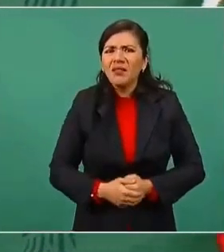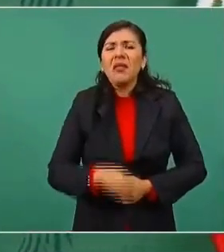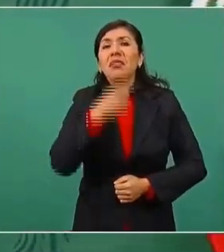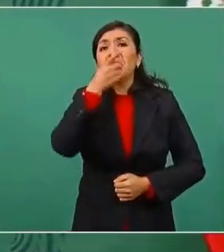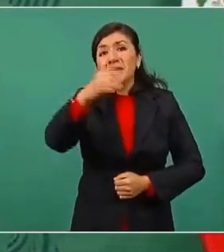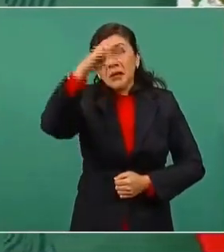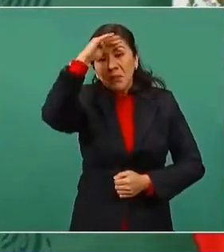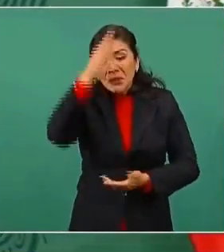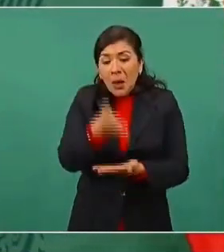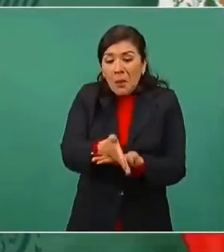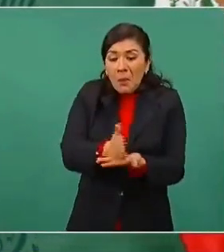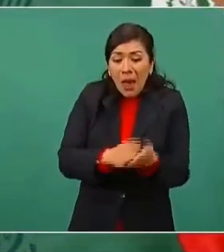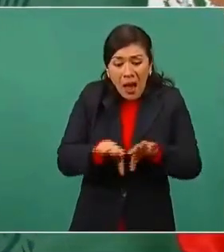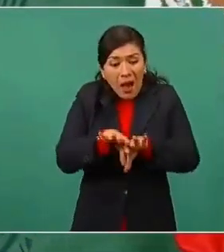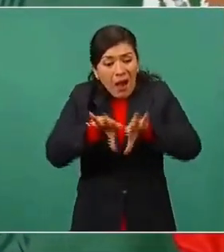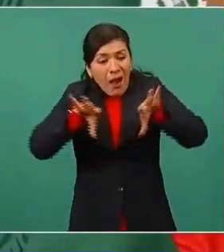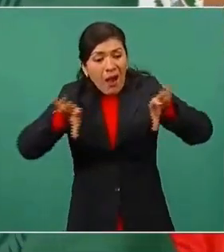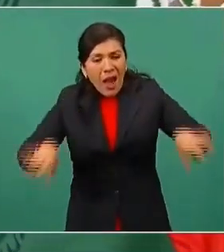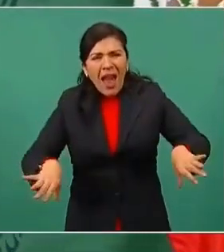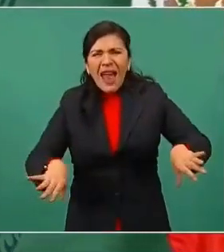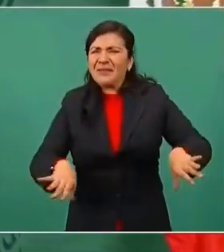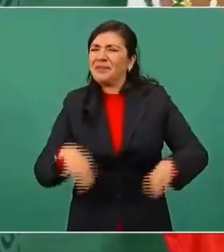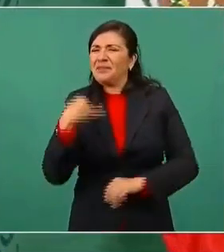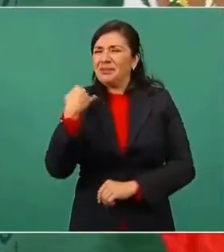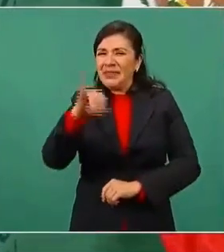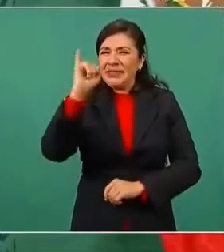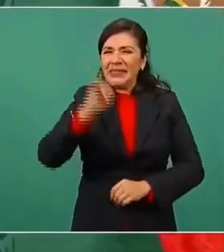polarizando. No, hombre. O sea,